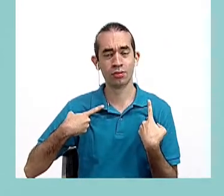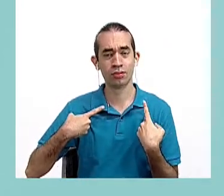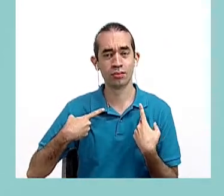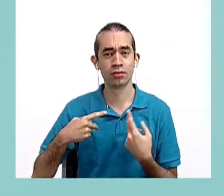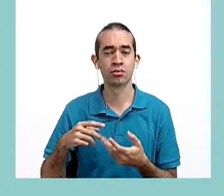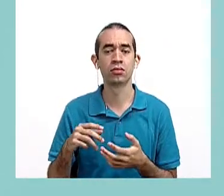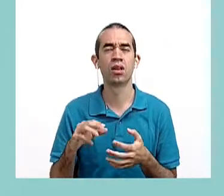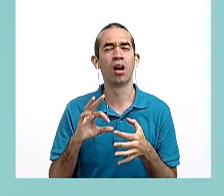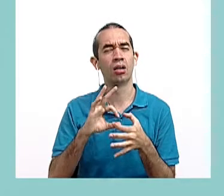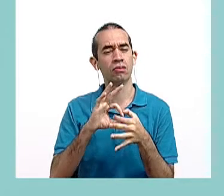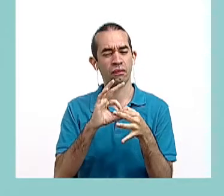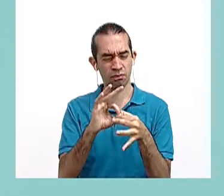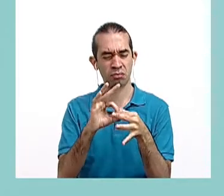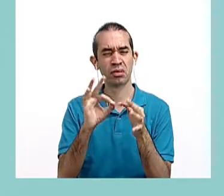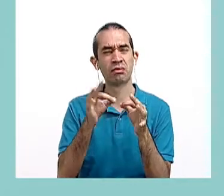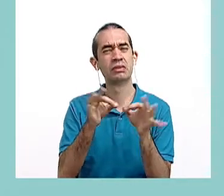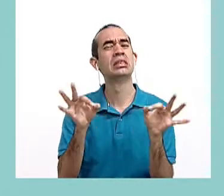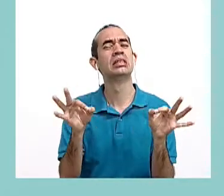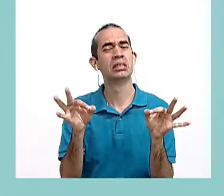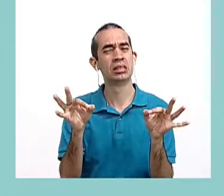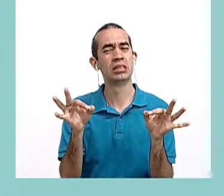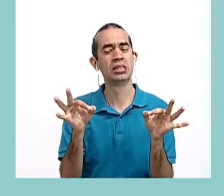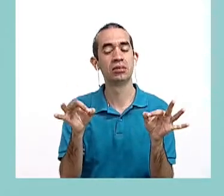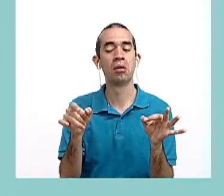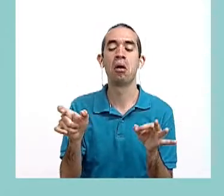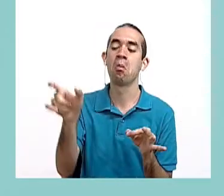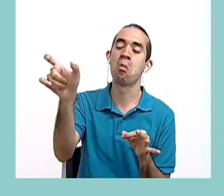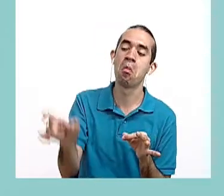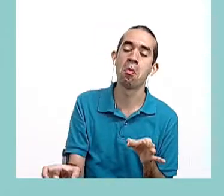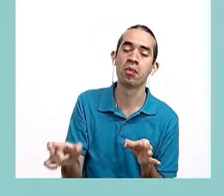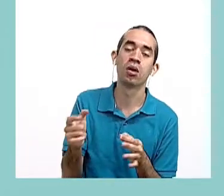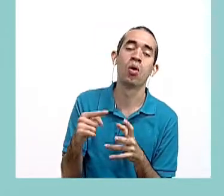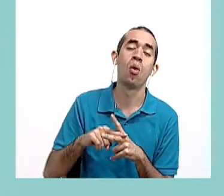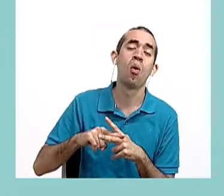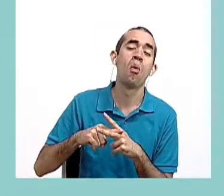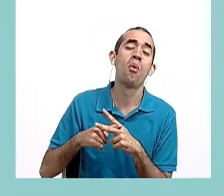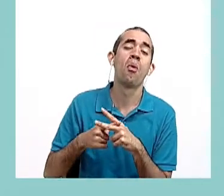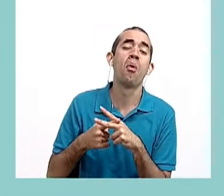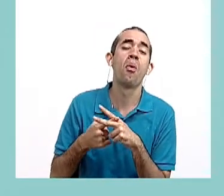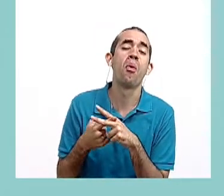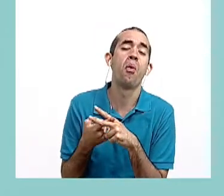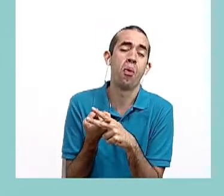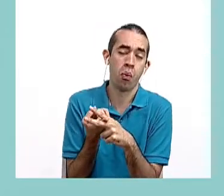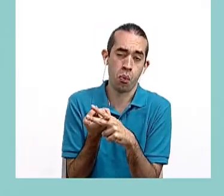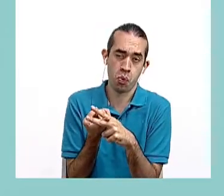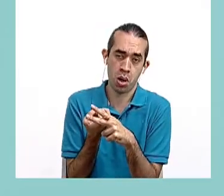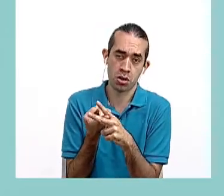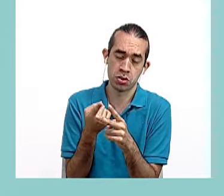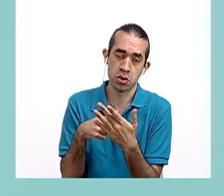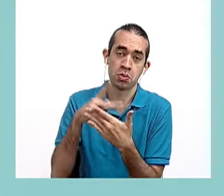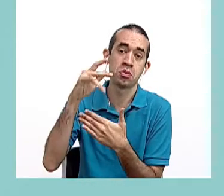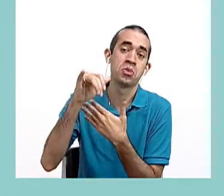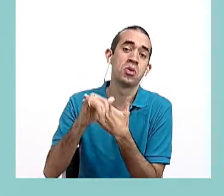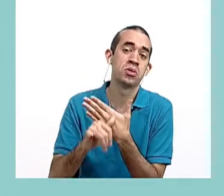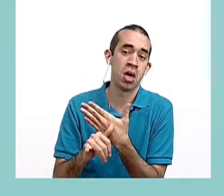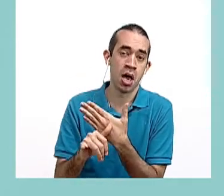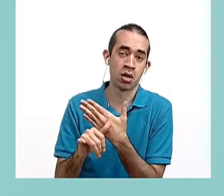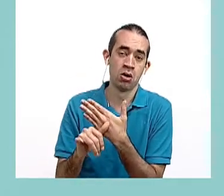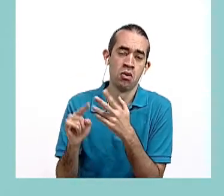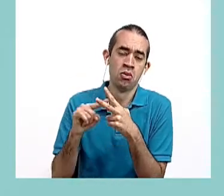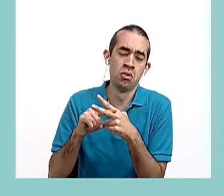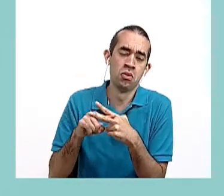Utilizamos esa imagen para referirnos a algo o a alguien que está iniciando un proyecto que apenas